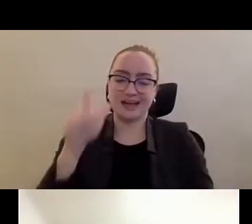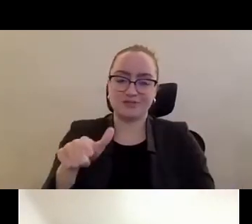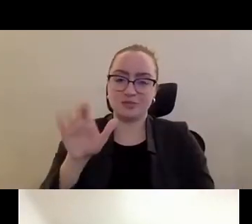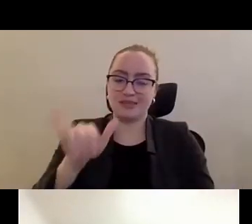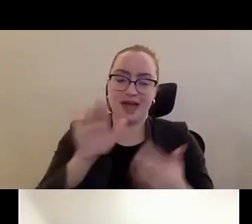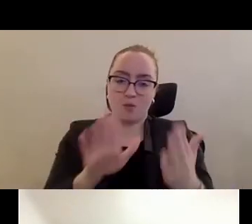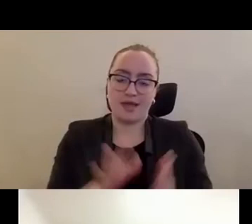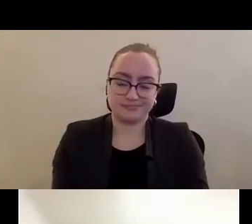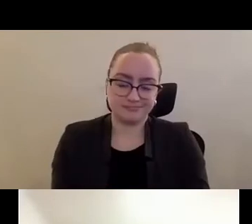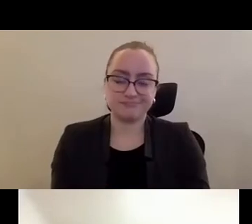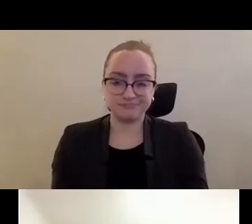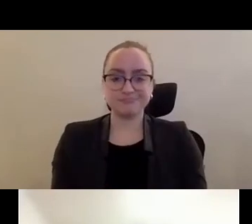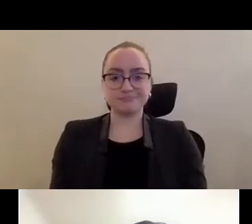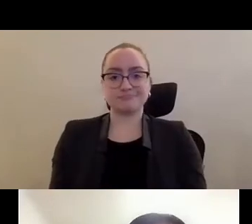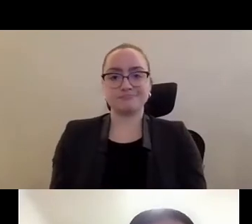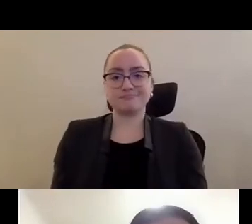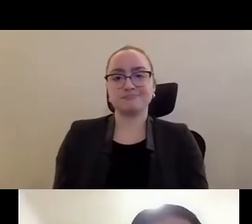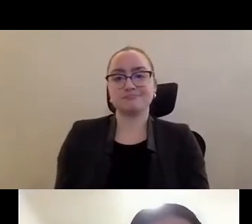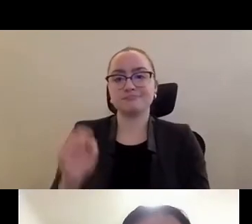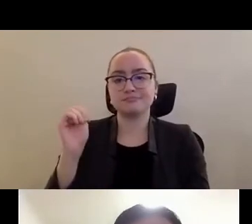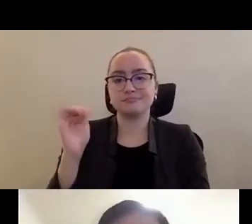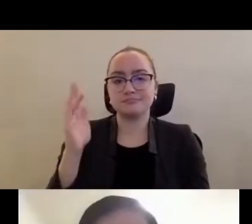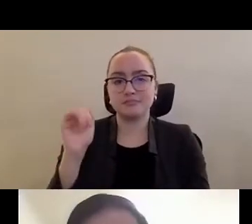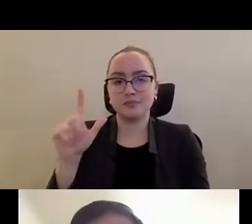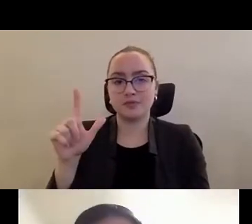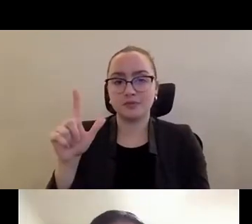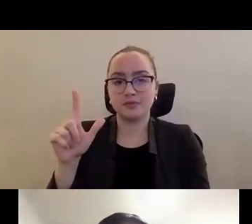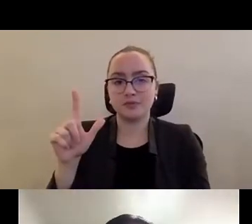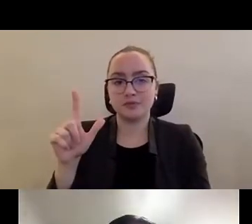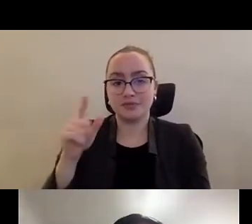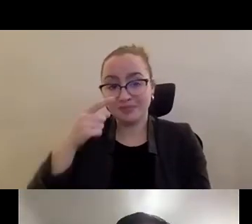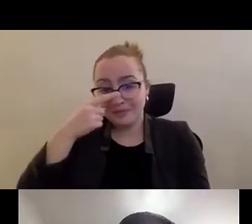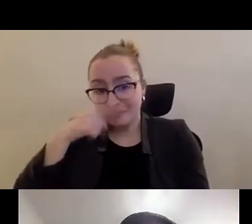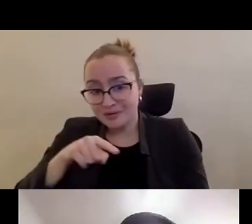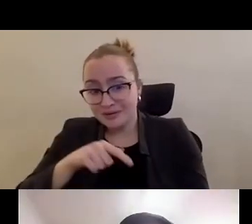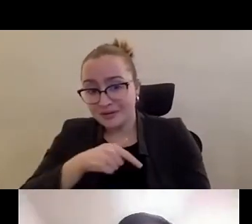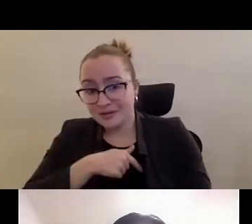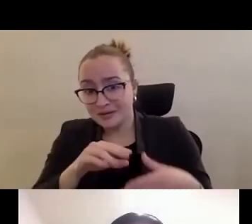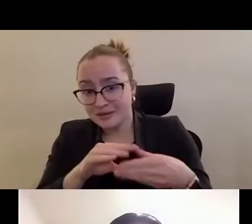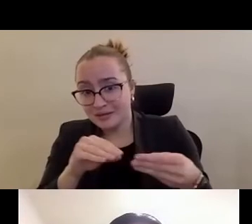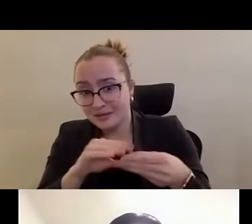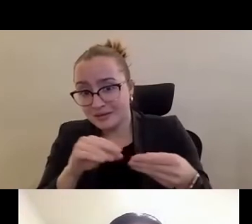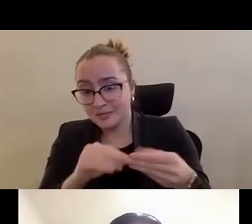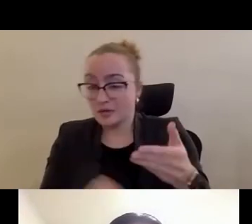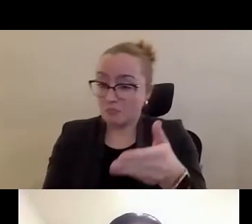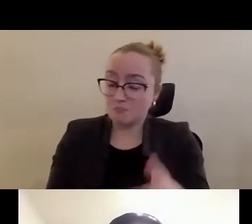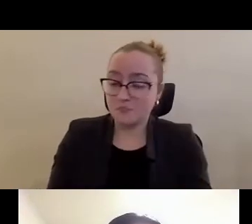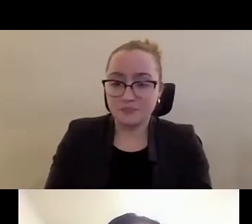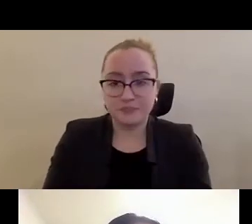quiera quedarse más o tenga que quedarse más permanente. Sí, yo también quería comentar en la última cosa que dijo